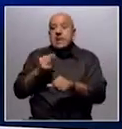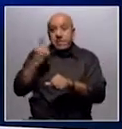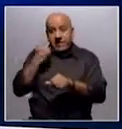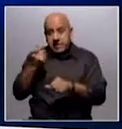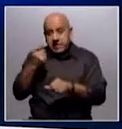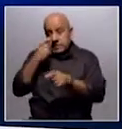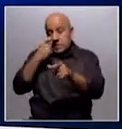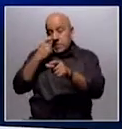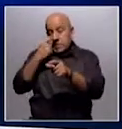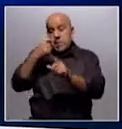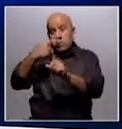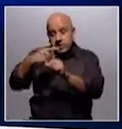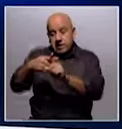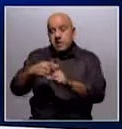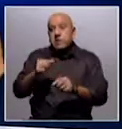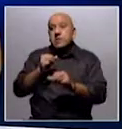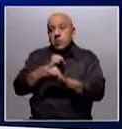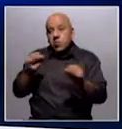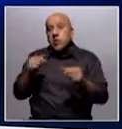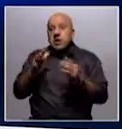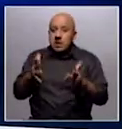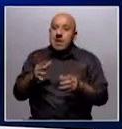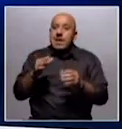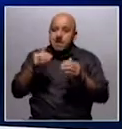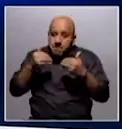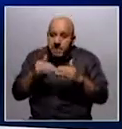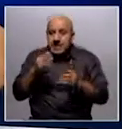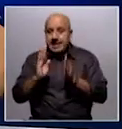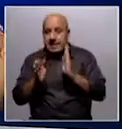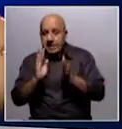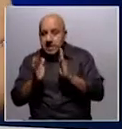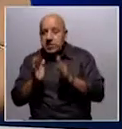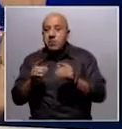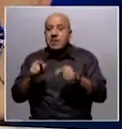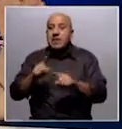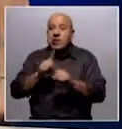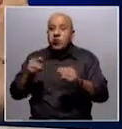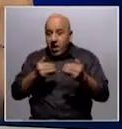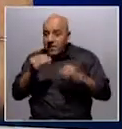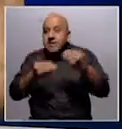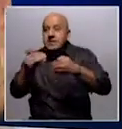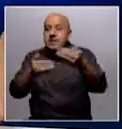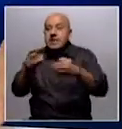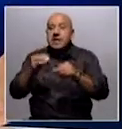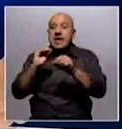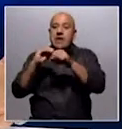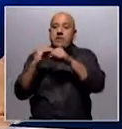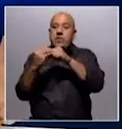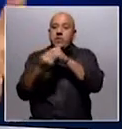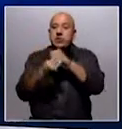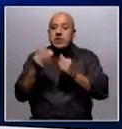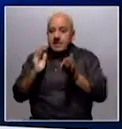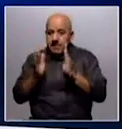eran positivos en ese control entonces ahí en marcha toda una serie de mecanismos para aislar para tener en cuarentena a la persona pero para recibir el tratamiento